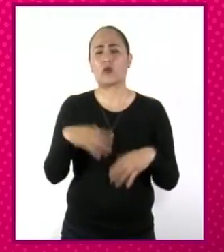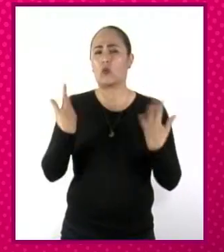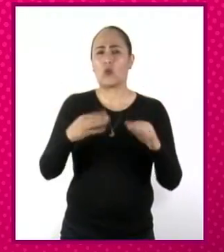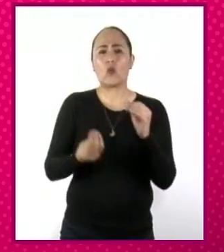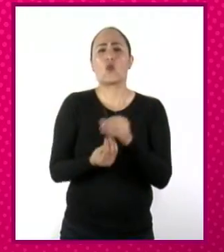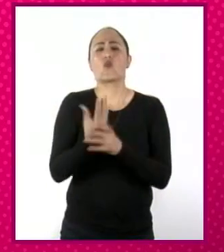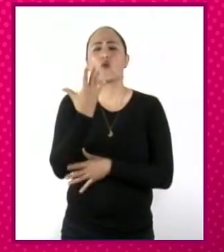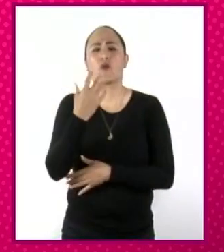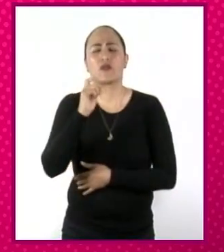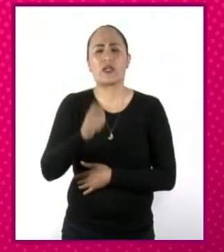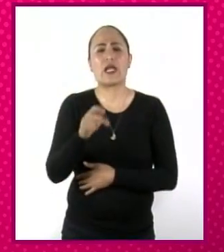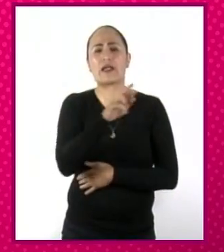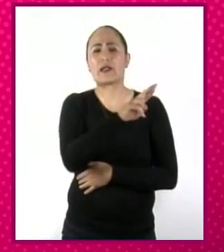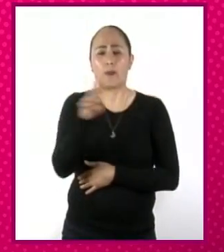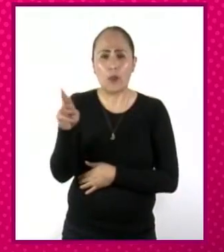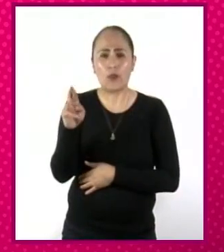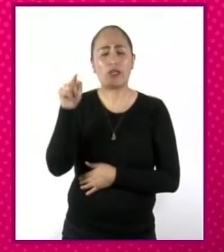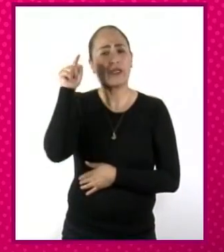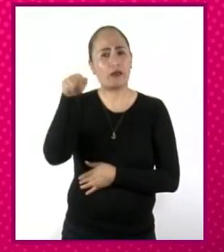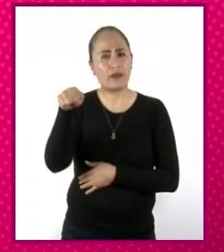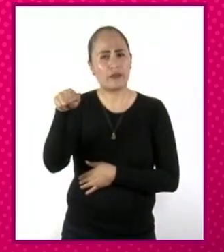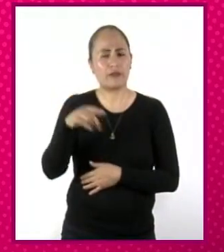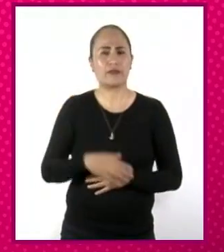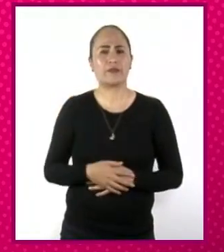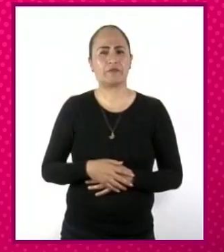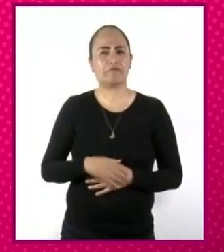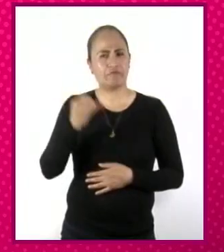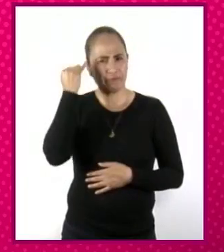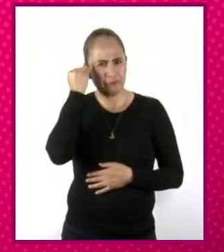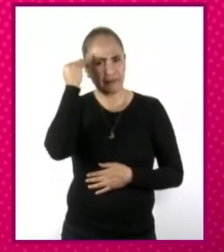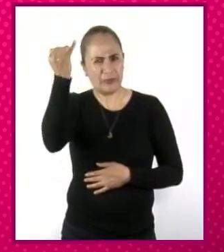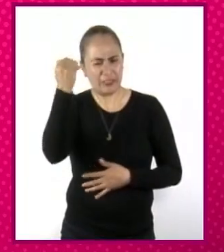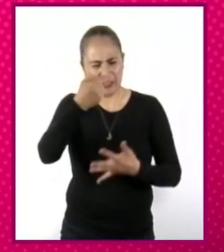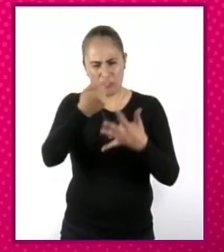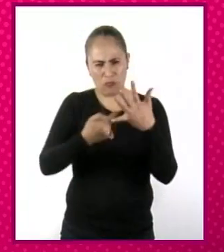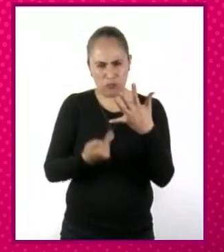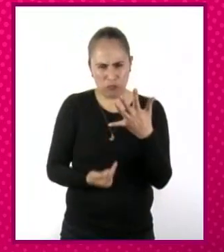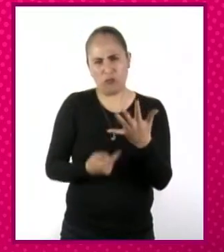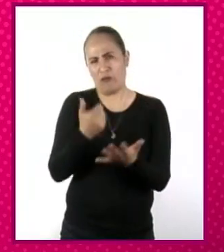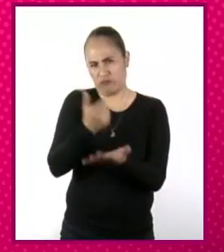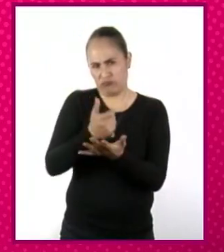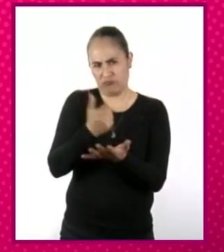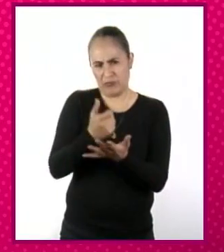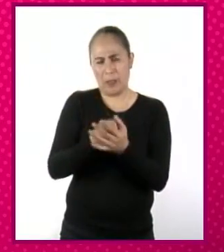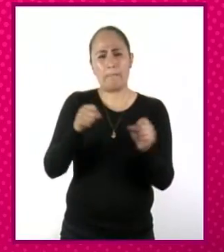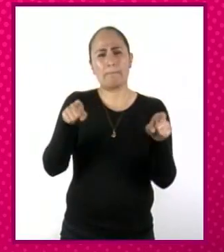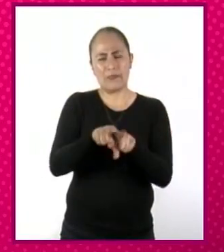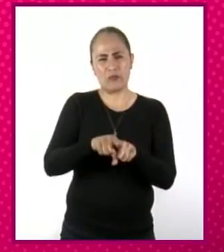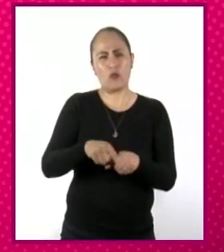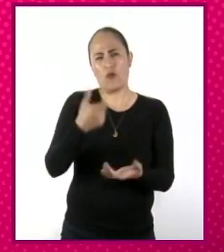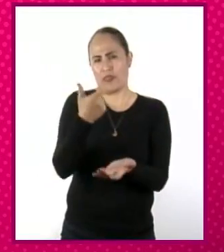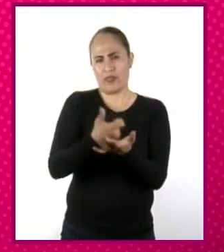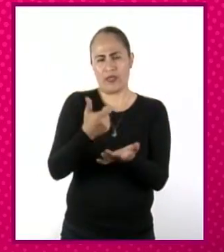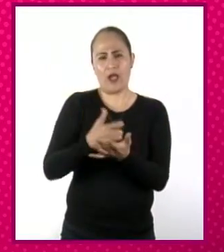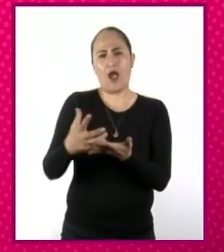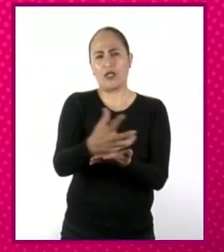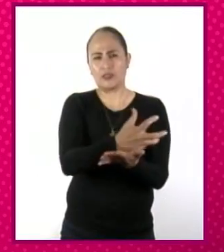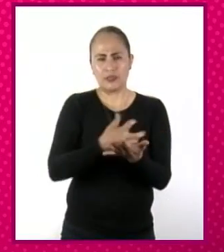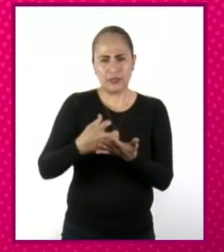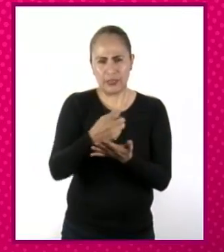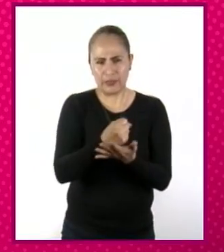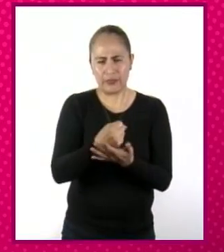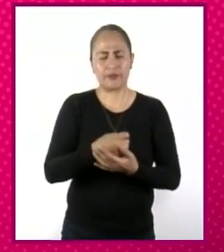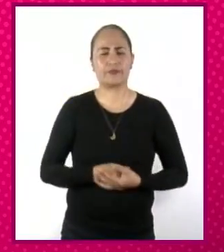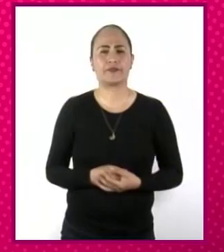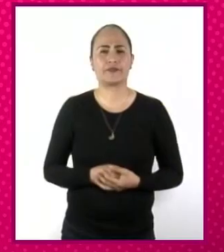que es una república que también suscribe la doctrina liberal en su aspecto económico y por supuesto el capitalismo como forma de desarrollo